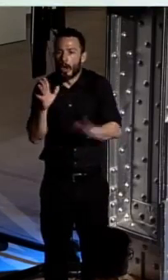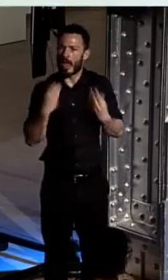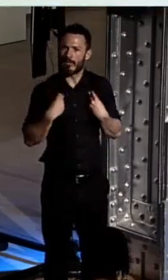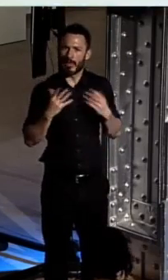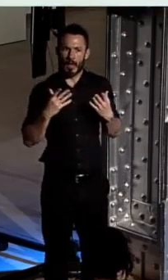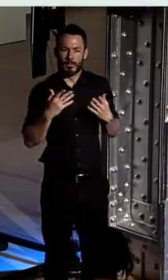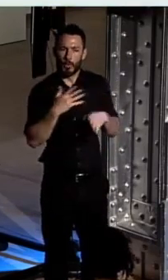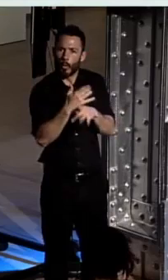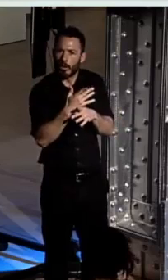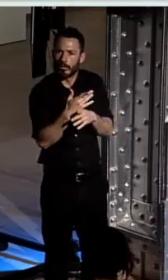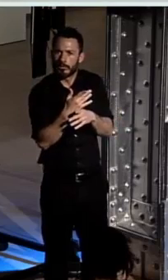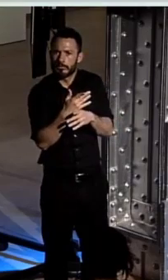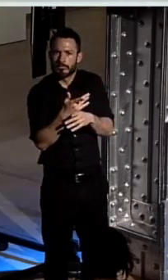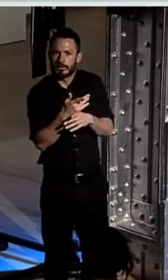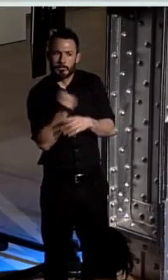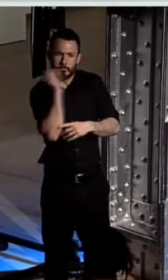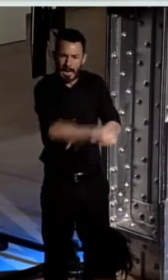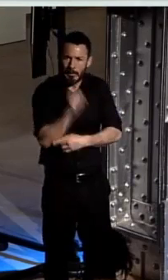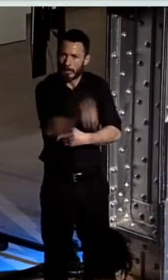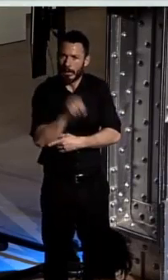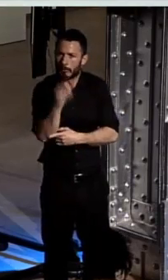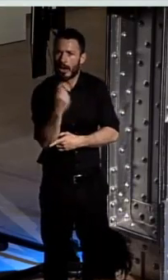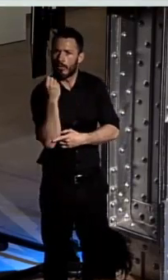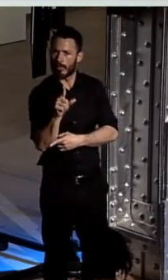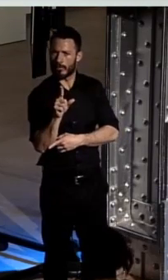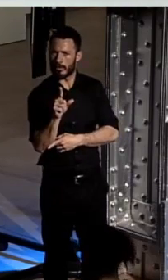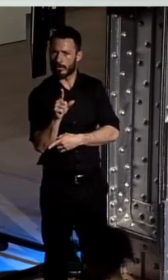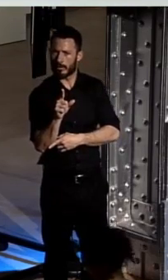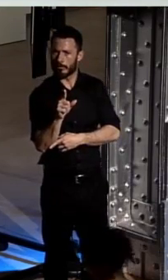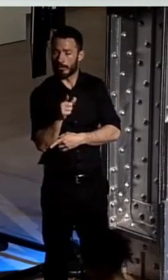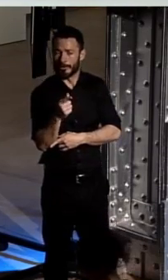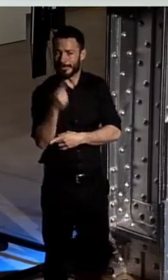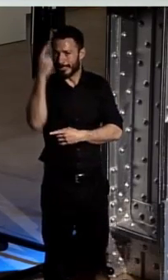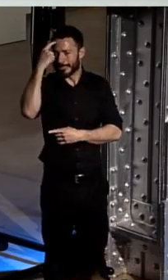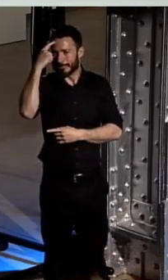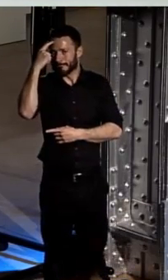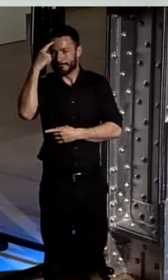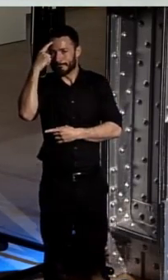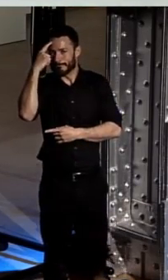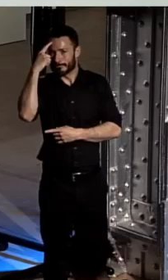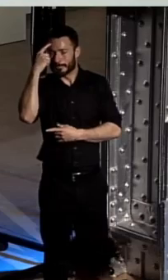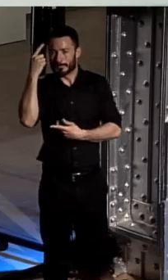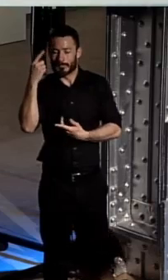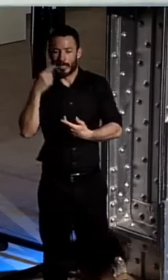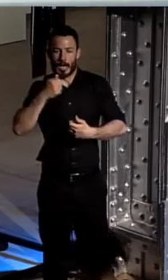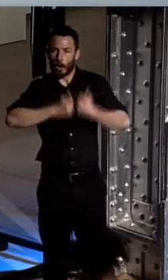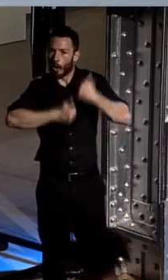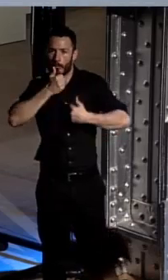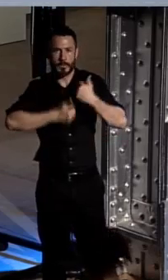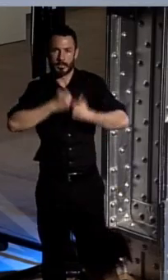tipo, son juegos que no son de suma cero, en los cuales lo que me gusta llamar sencillamente el chip de la competitividad hace que de hecho seamos subóptimos, hace que de